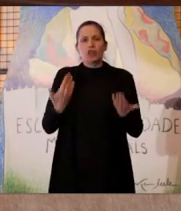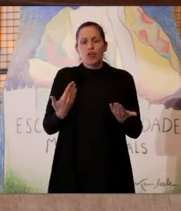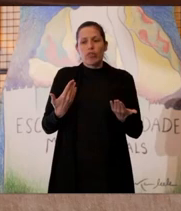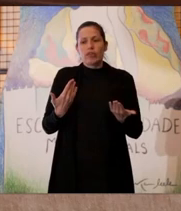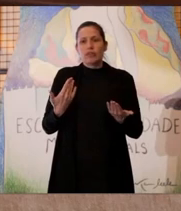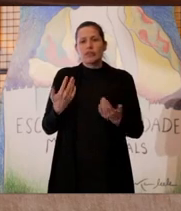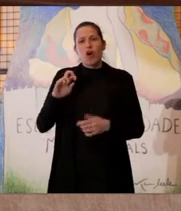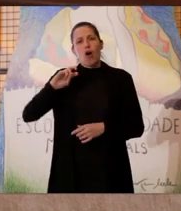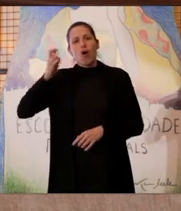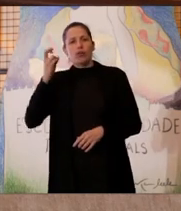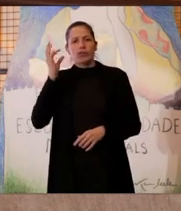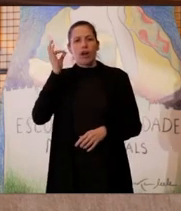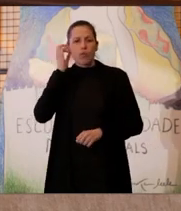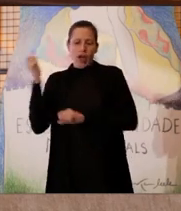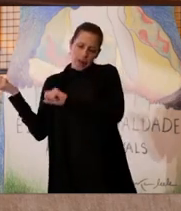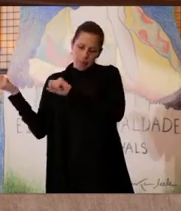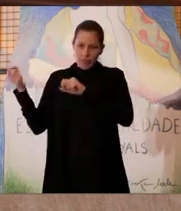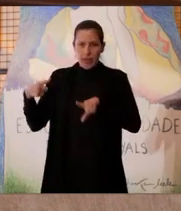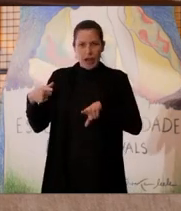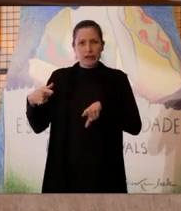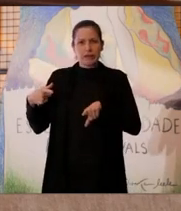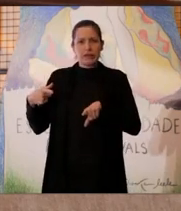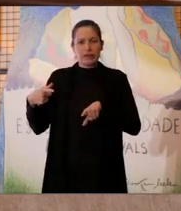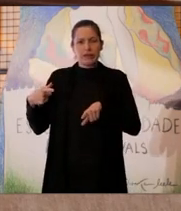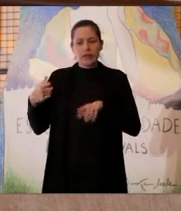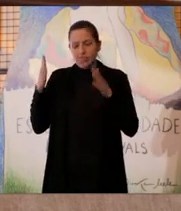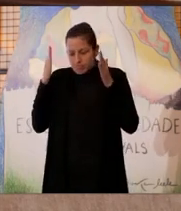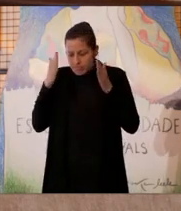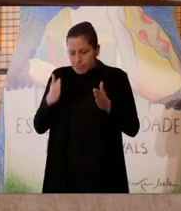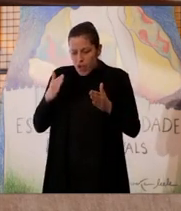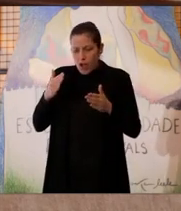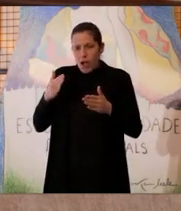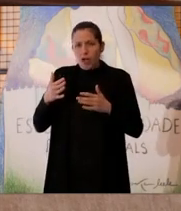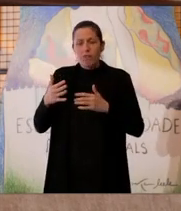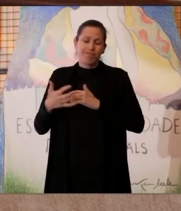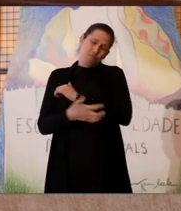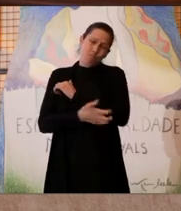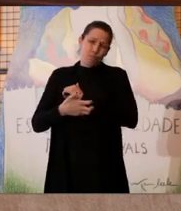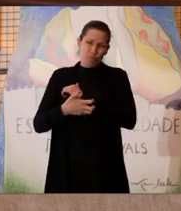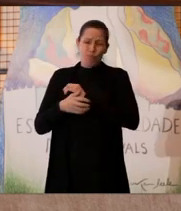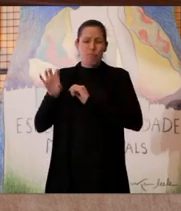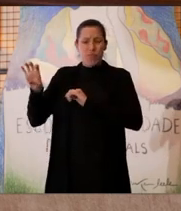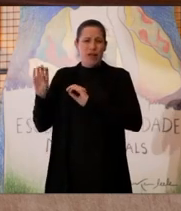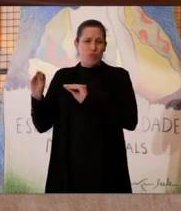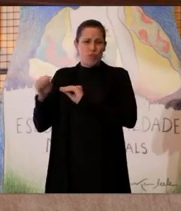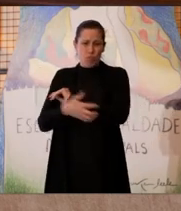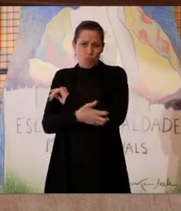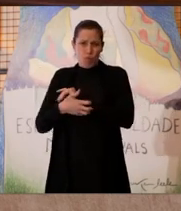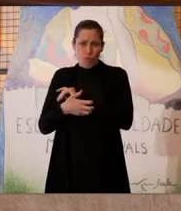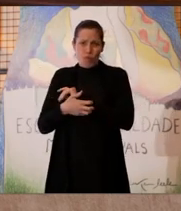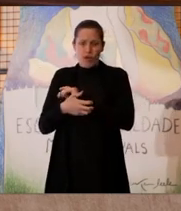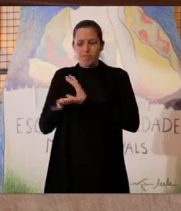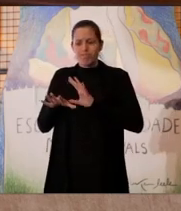mujeres migrantes mujeres que vienen de países con altas tasas de pobreza yo a mí no me gusta